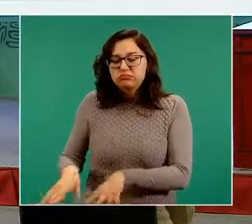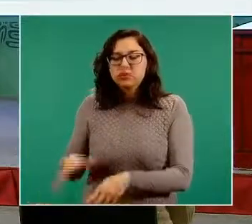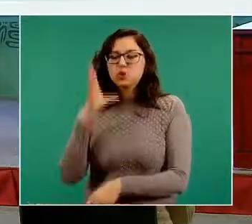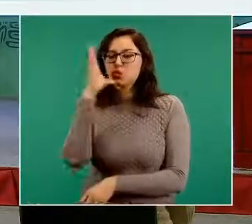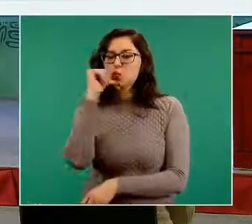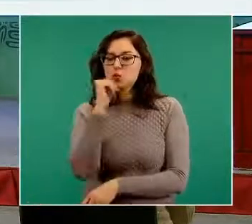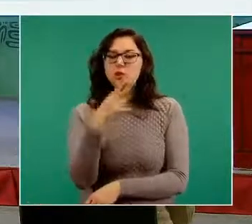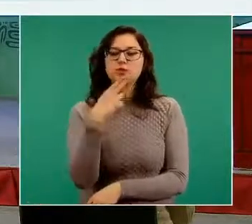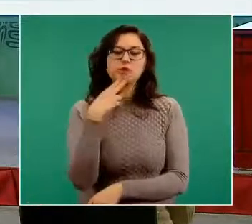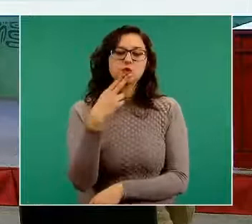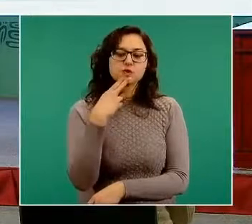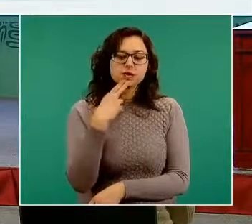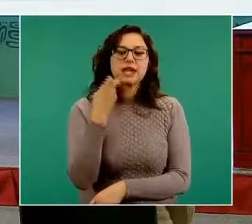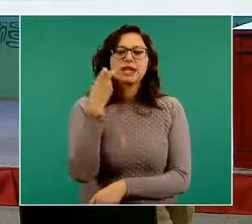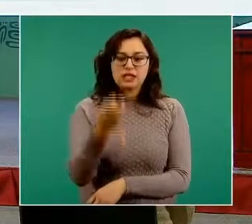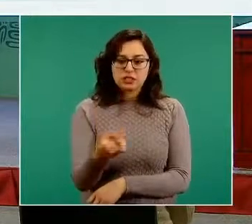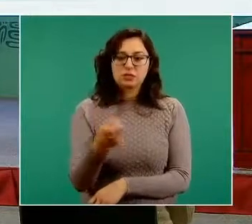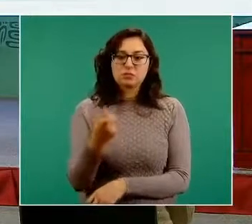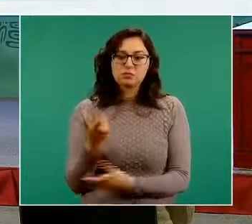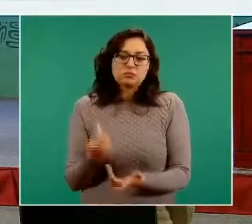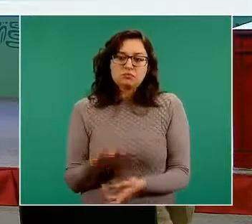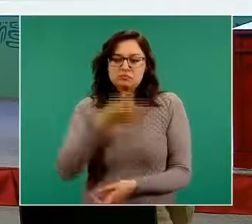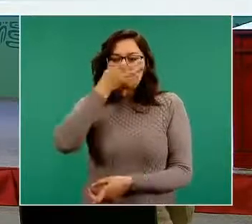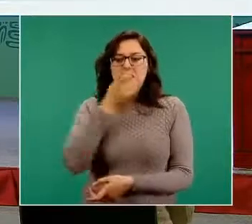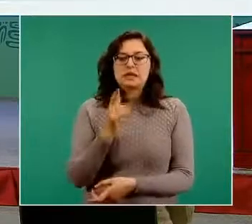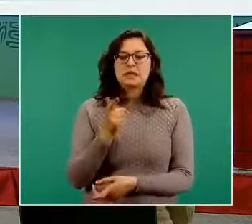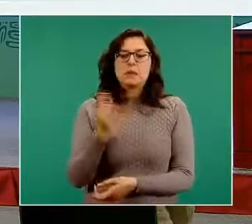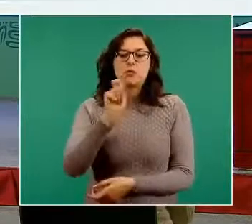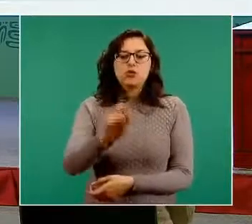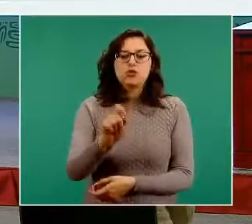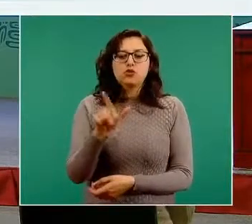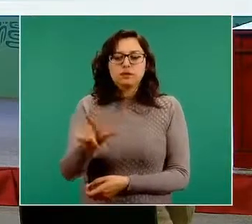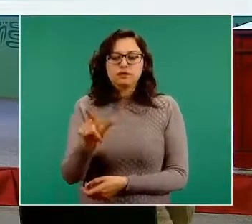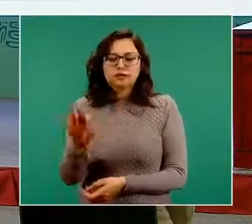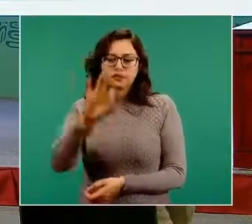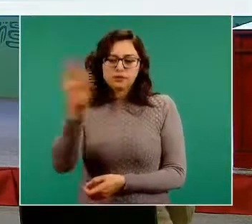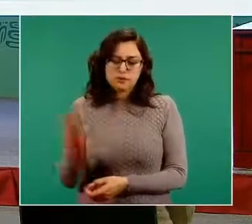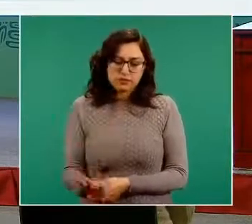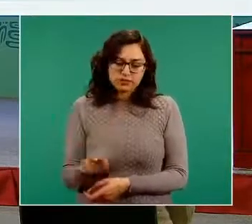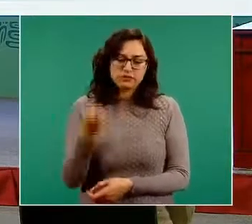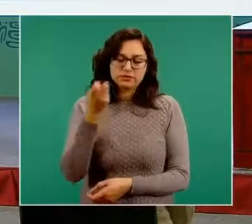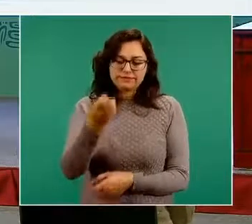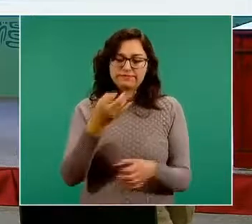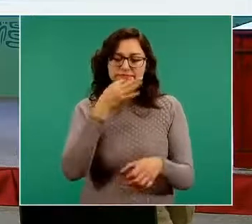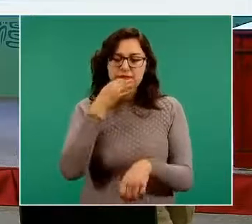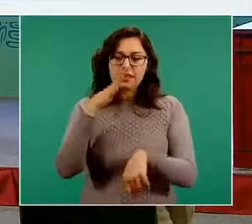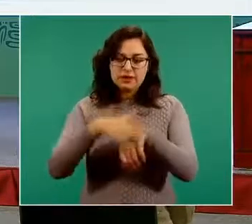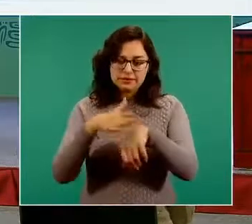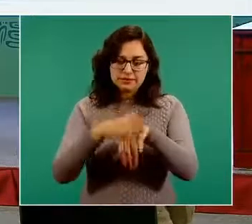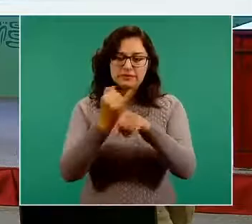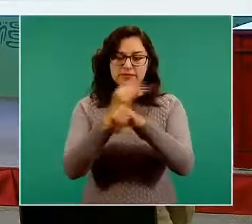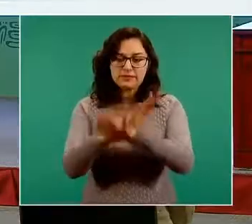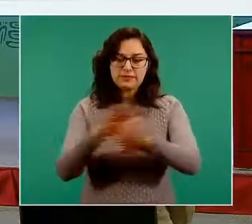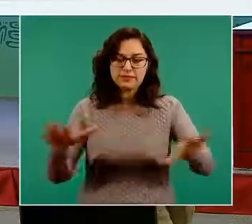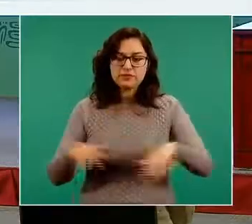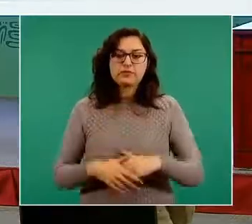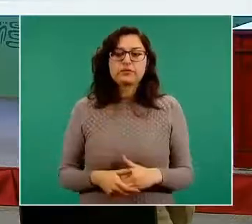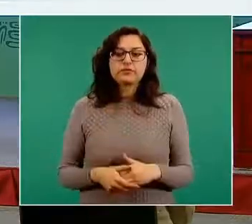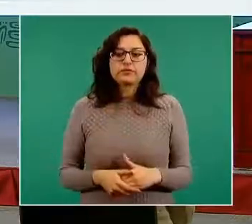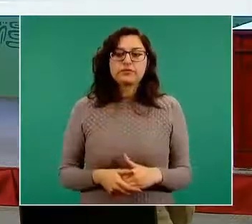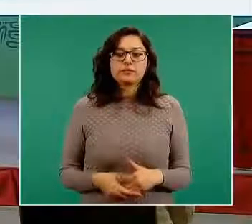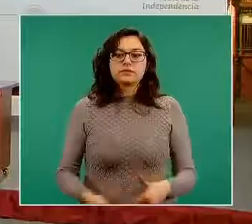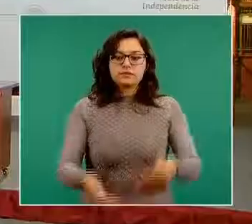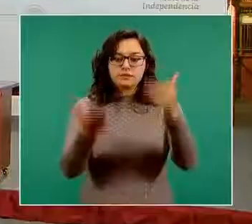Momento de informarlo y lo estaremos actualizando continuamente. La siguiente. Y aquí tenemos el uso